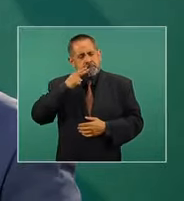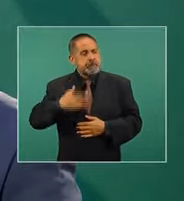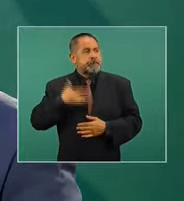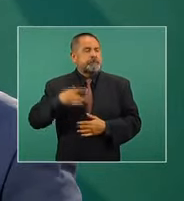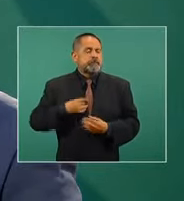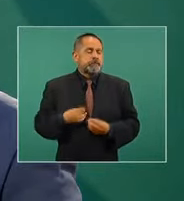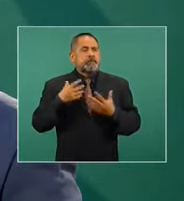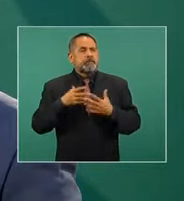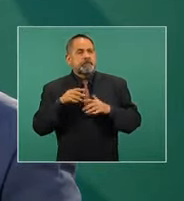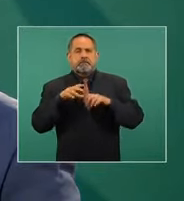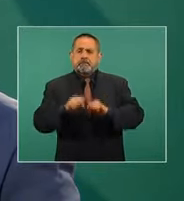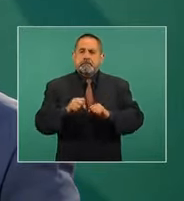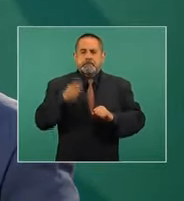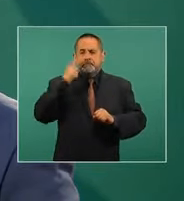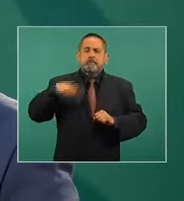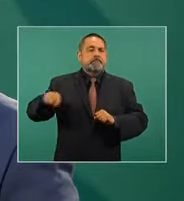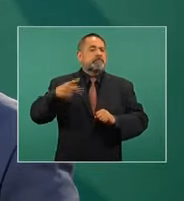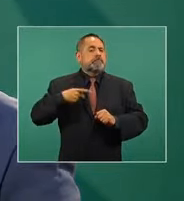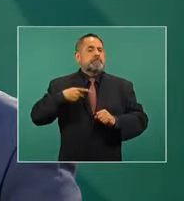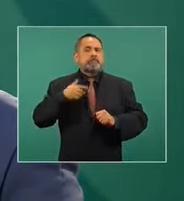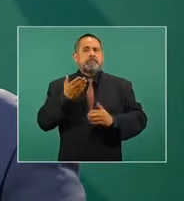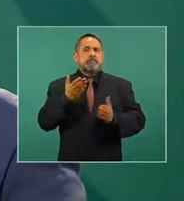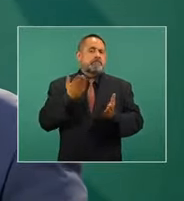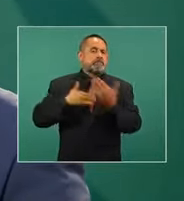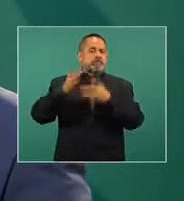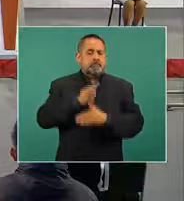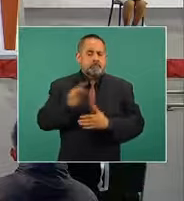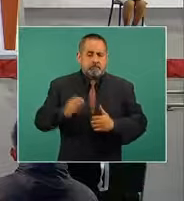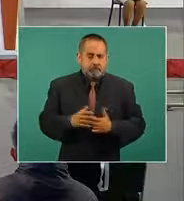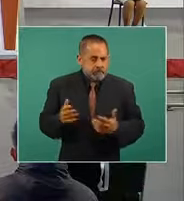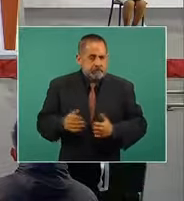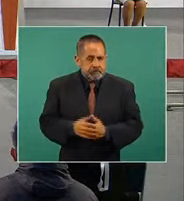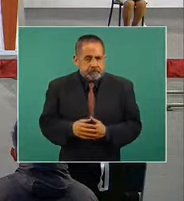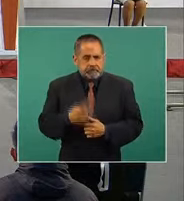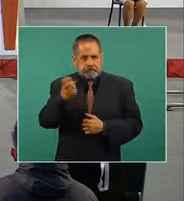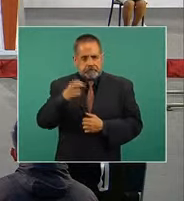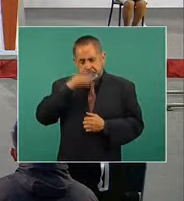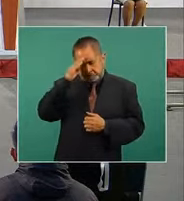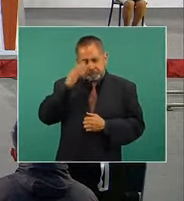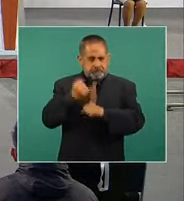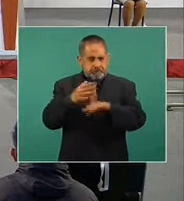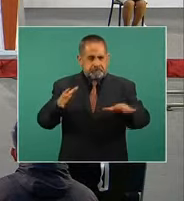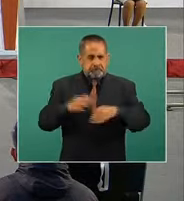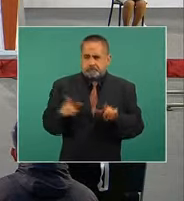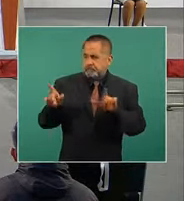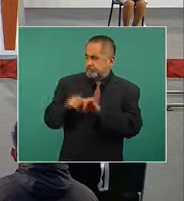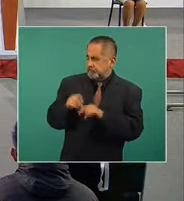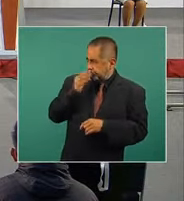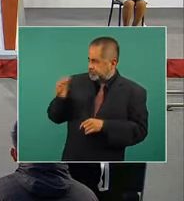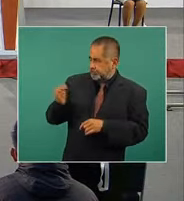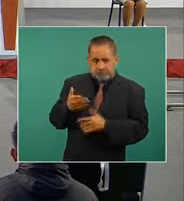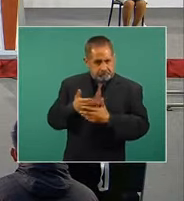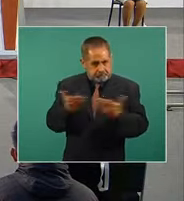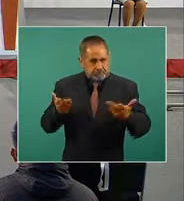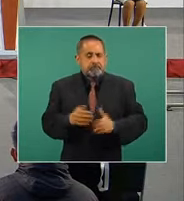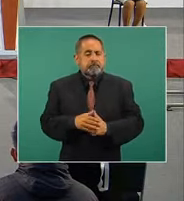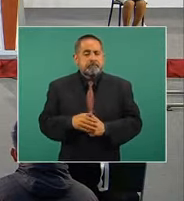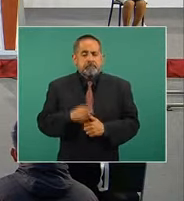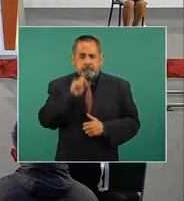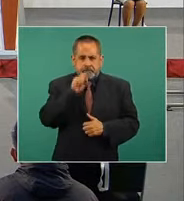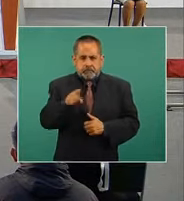motivo de desarrollo de las comunidades, ¿no? Esto era algo que teníamos pendiente informar. Con esto termino, presidente, y